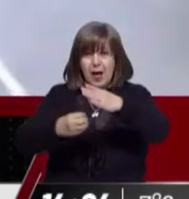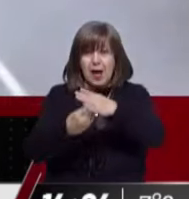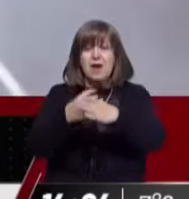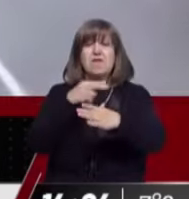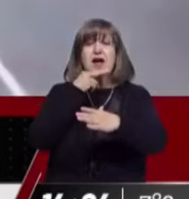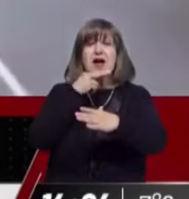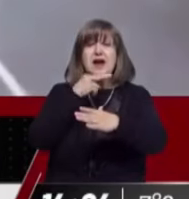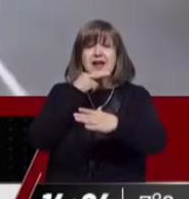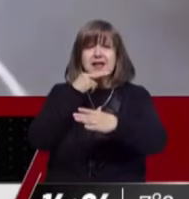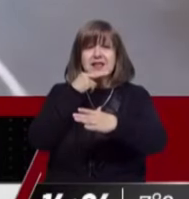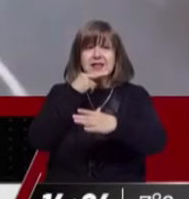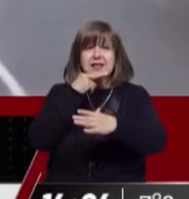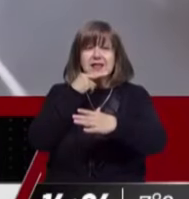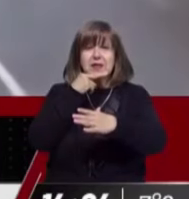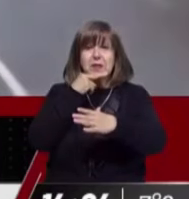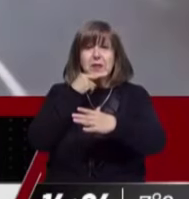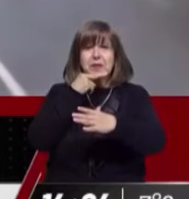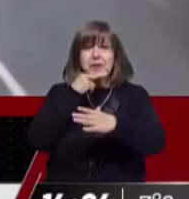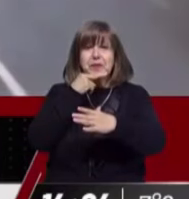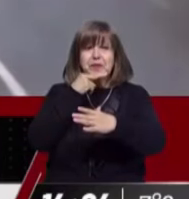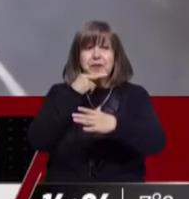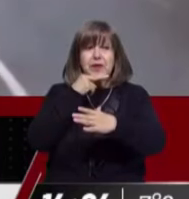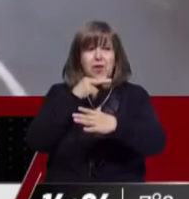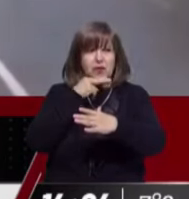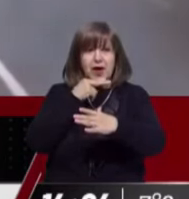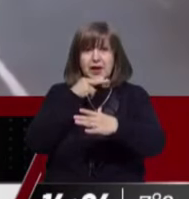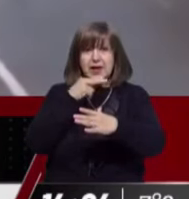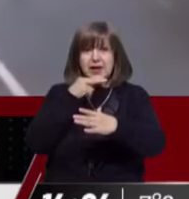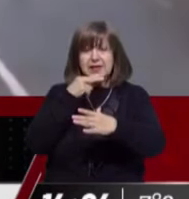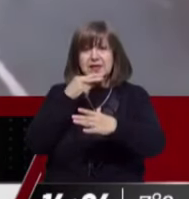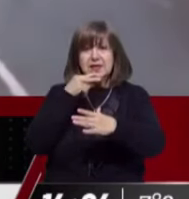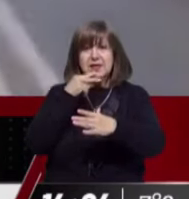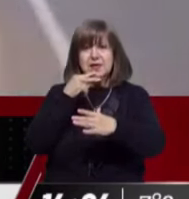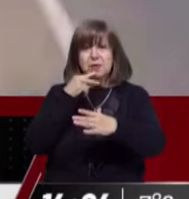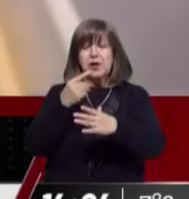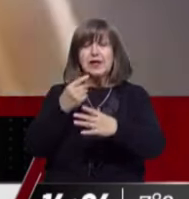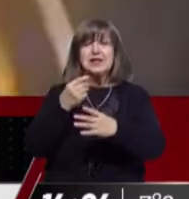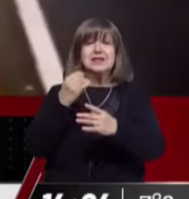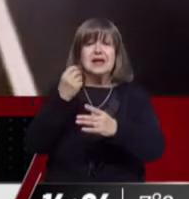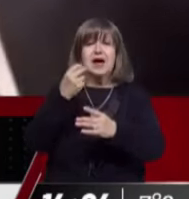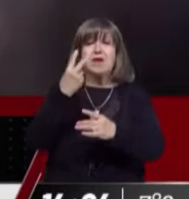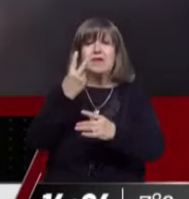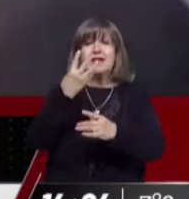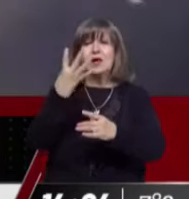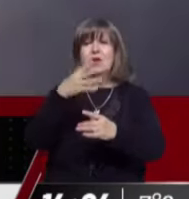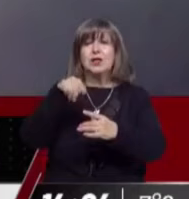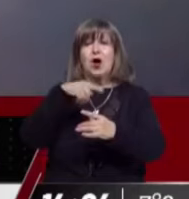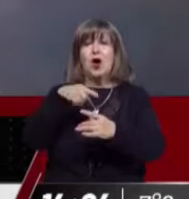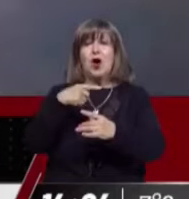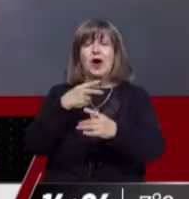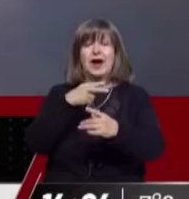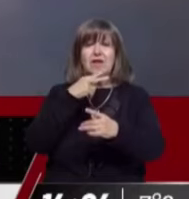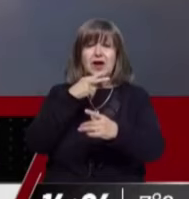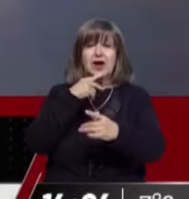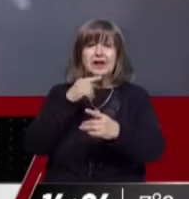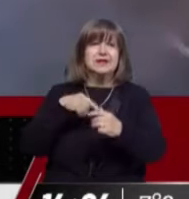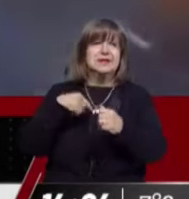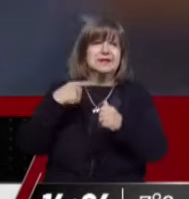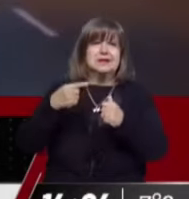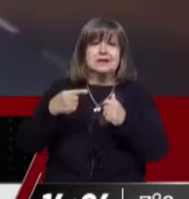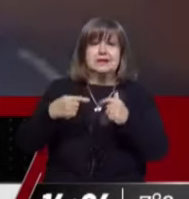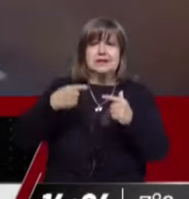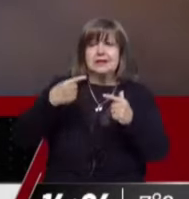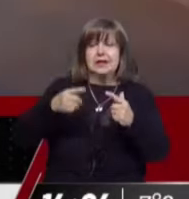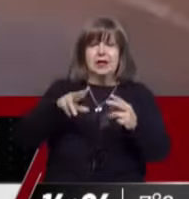viernes, digamos casi 24 horas después, deberíamos decir, de que ella desaparece. Y bueno, recién hoy, con un día más soleado, se ha